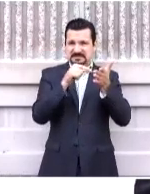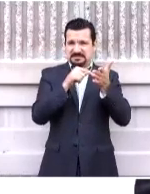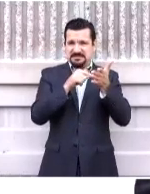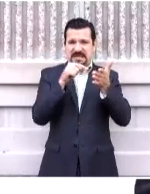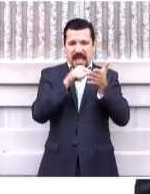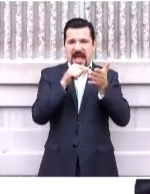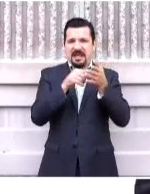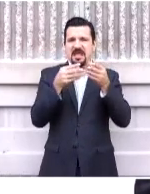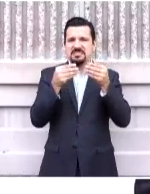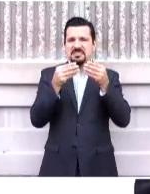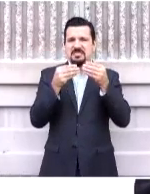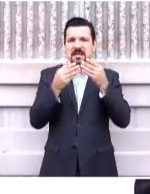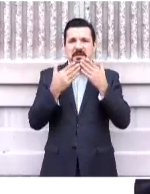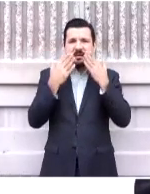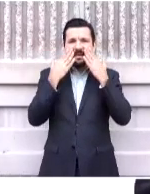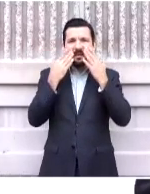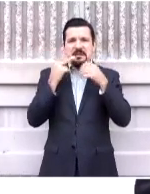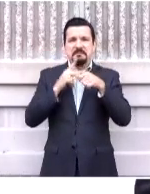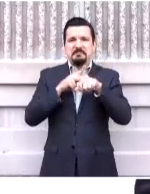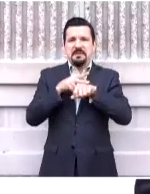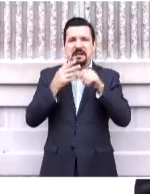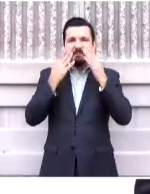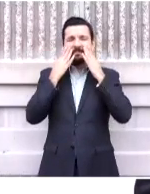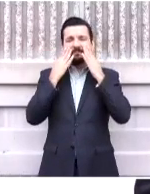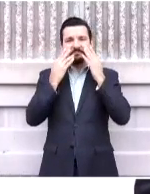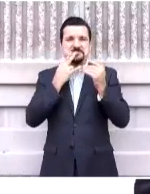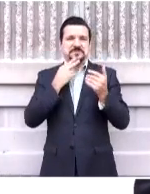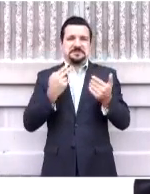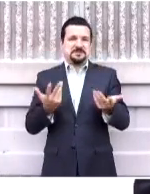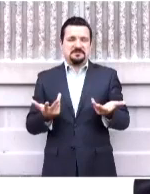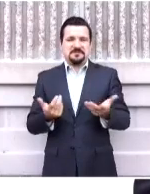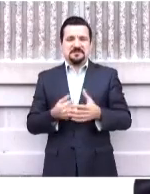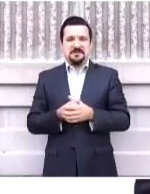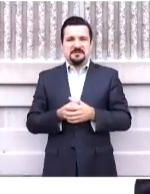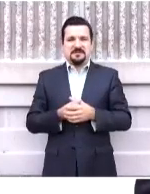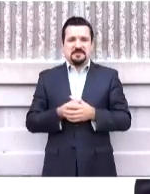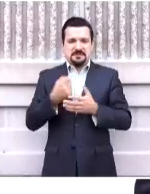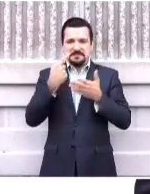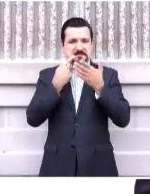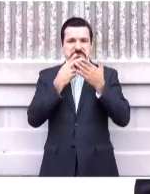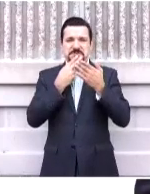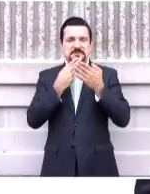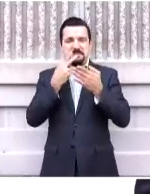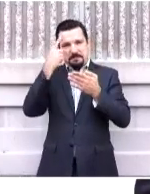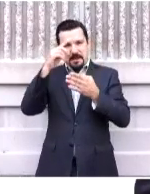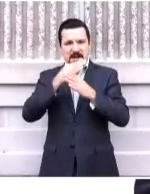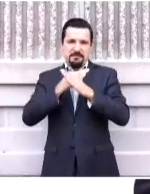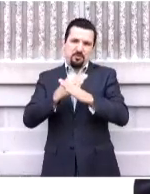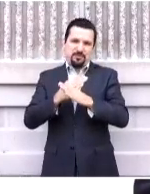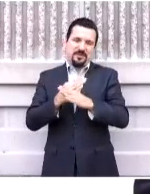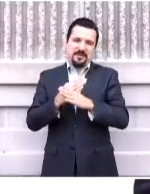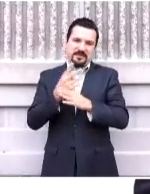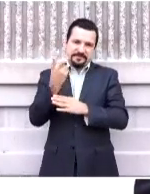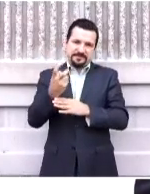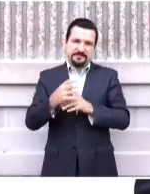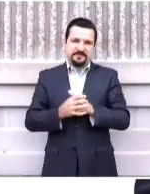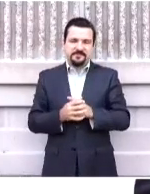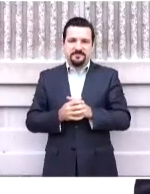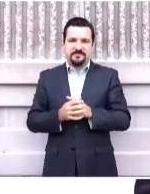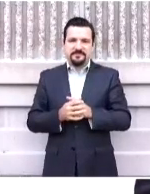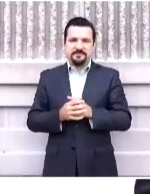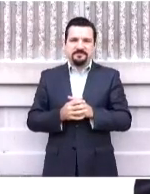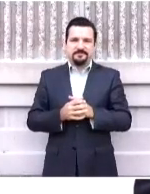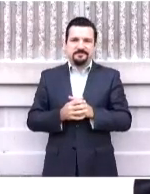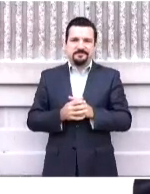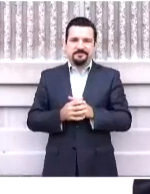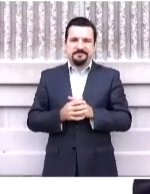va a permanecer en su piel. Entonces, el propósito que tiene de protegerlos no va a ser efectivo.